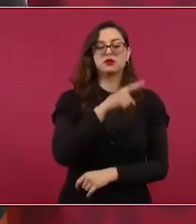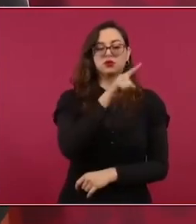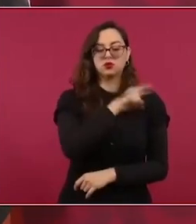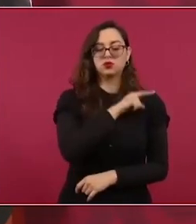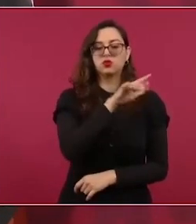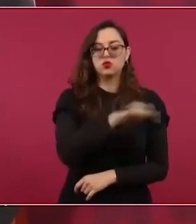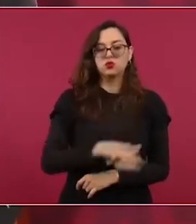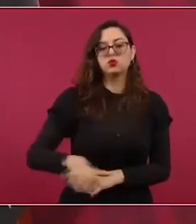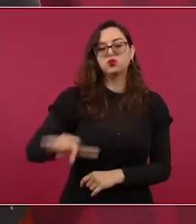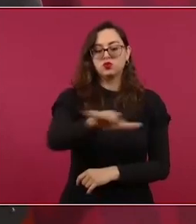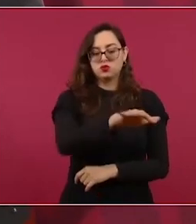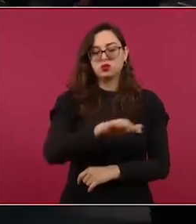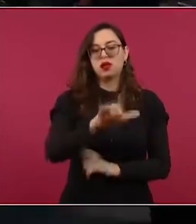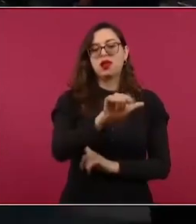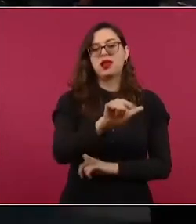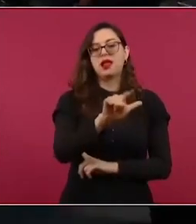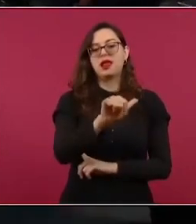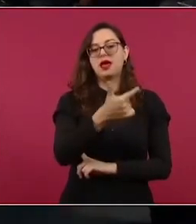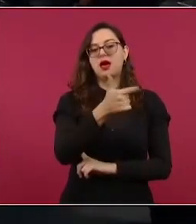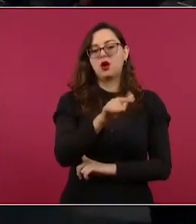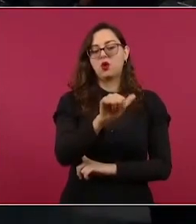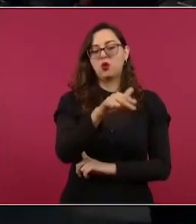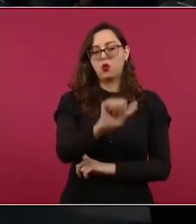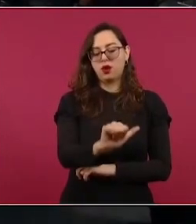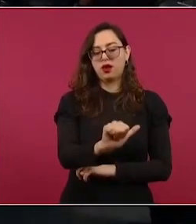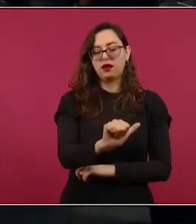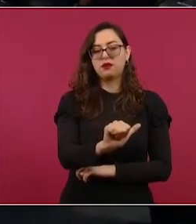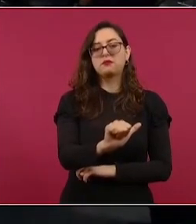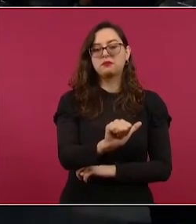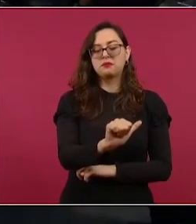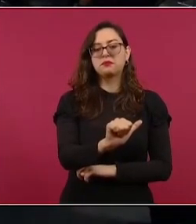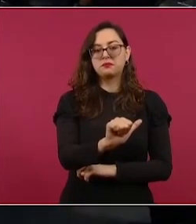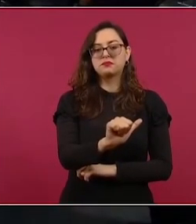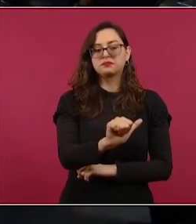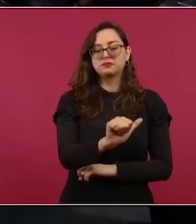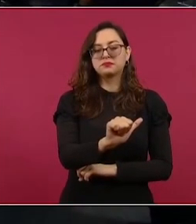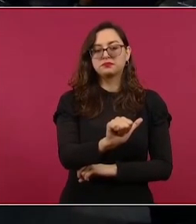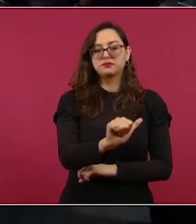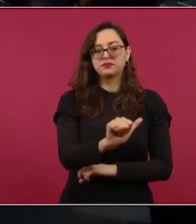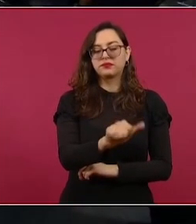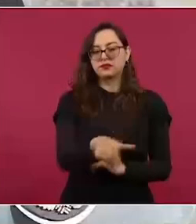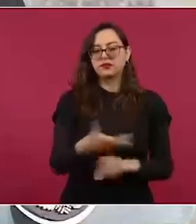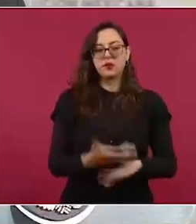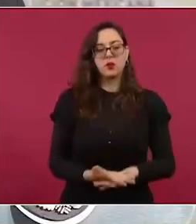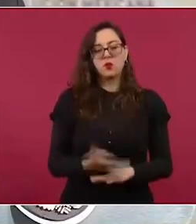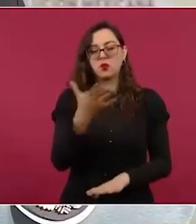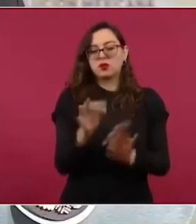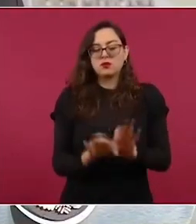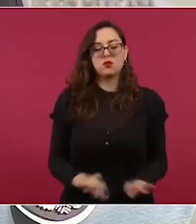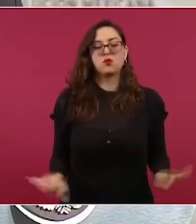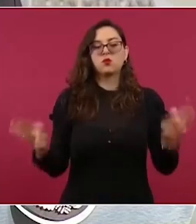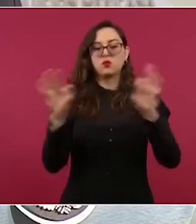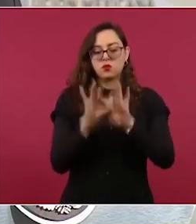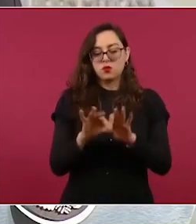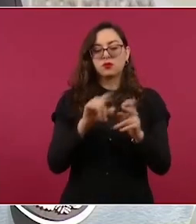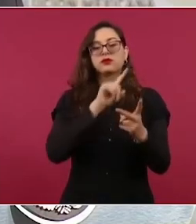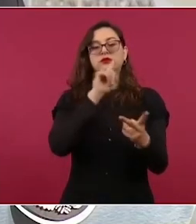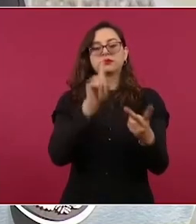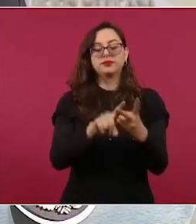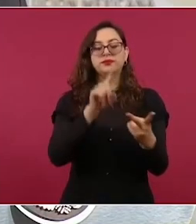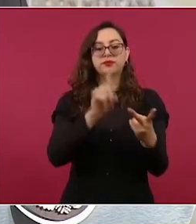la laguna. Es algo que me importa mucho.